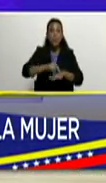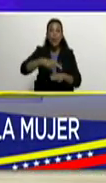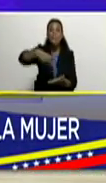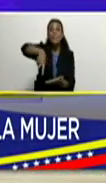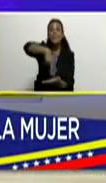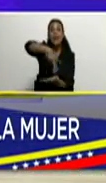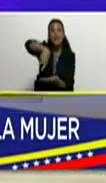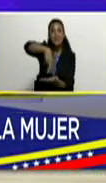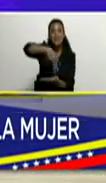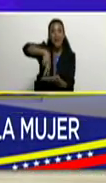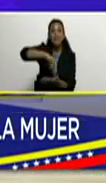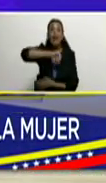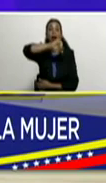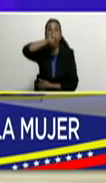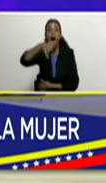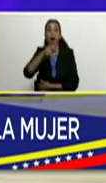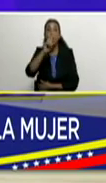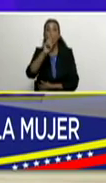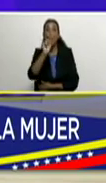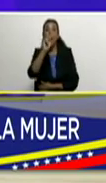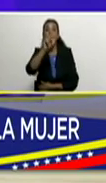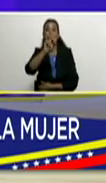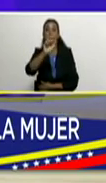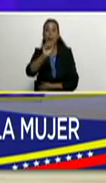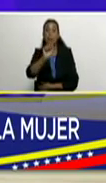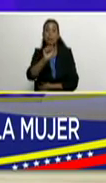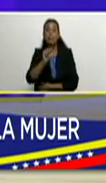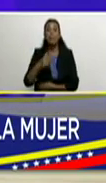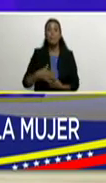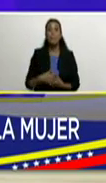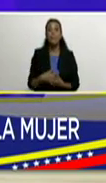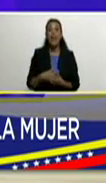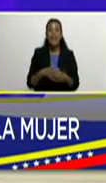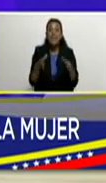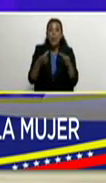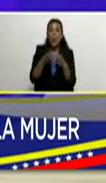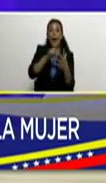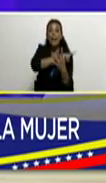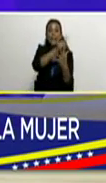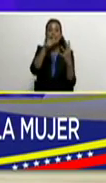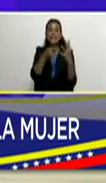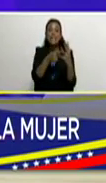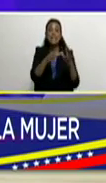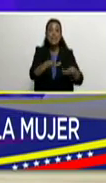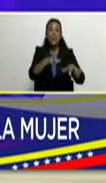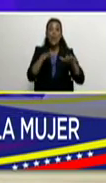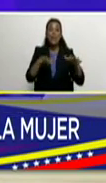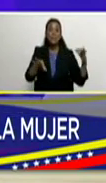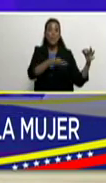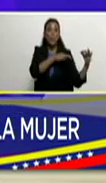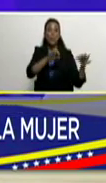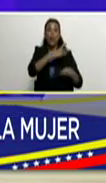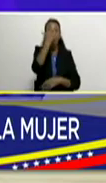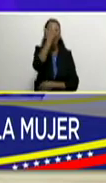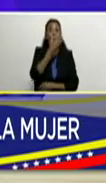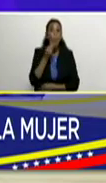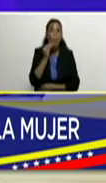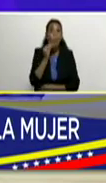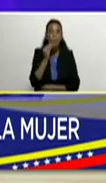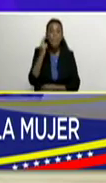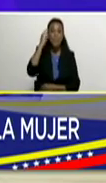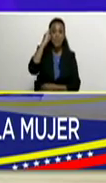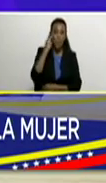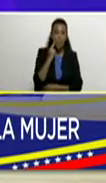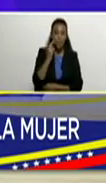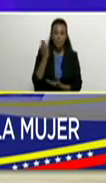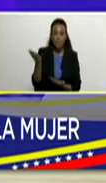Danzas Juana la Avanzadora y el Quinteto del Sistema de Orquestas Juveniles e Infantiles de Venezuela, Simón